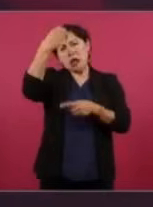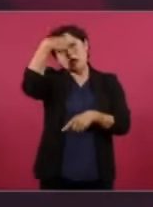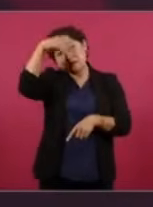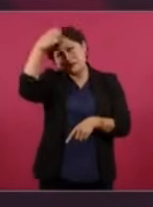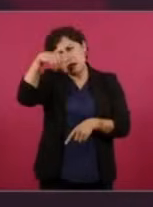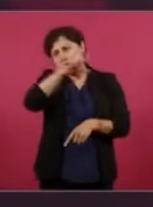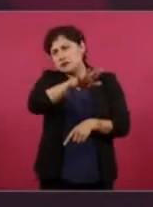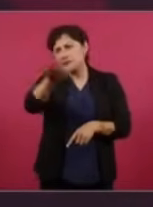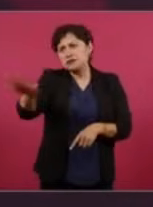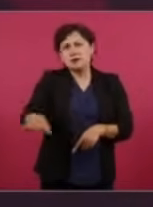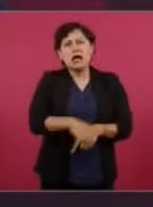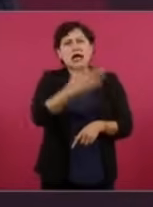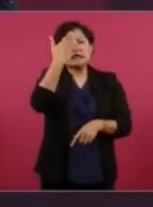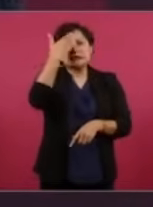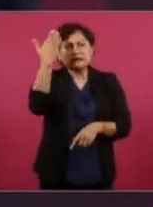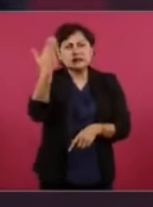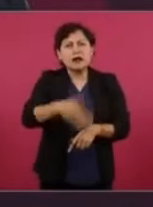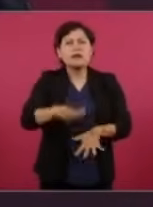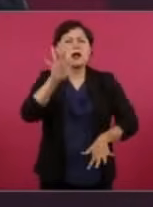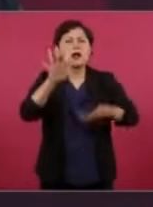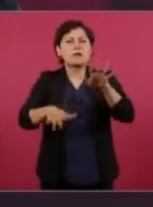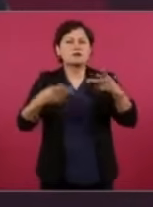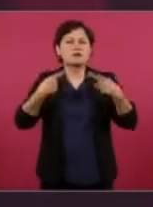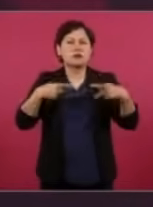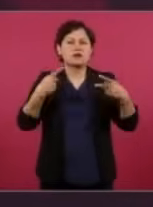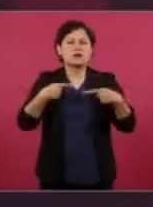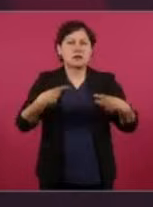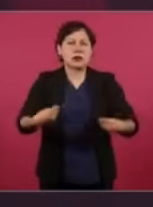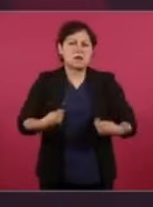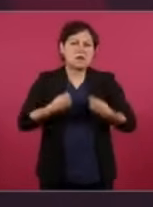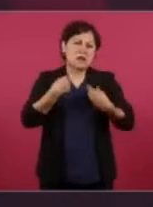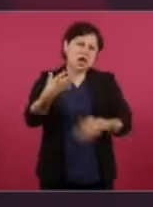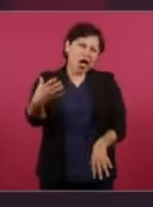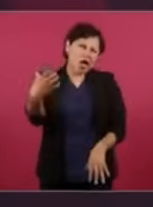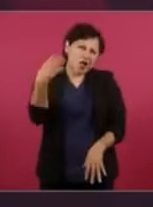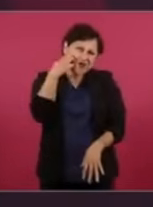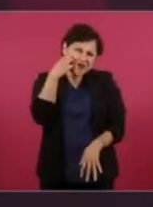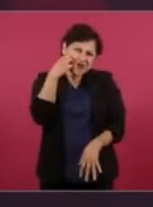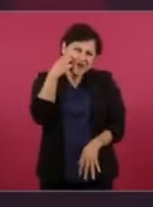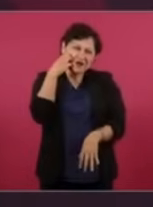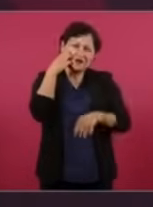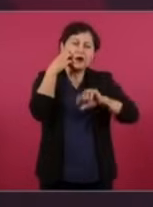están durante mucho tiempo, viven amargados y son